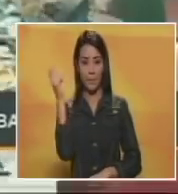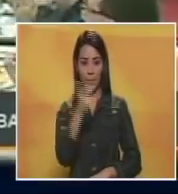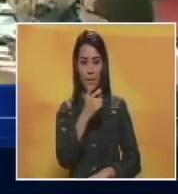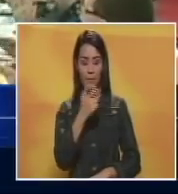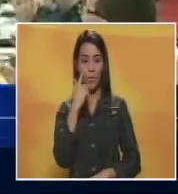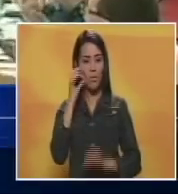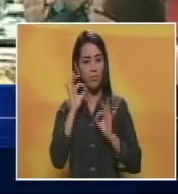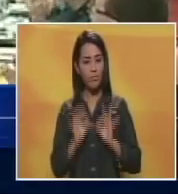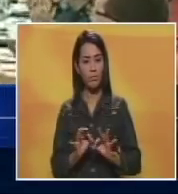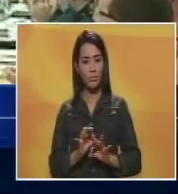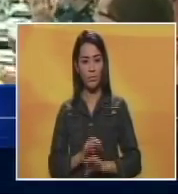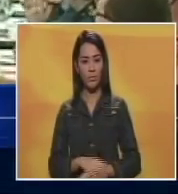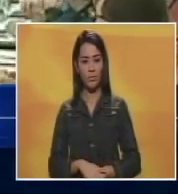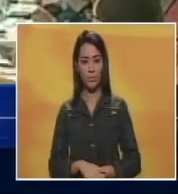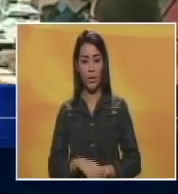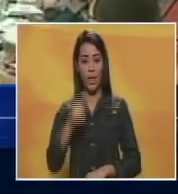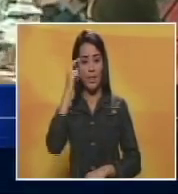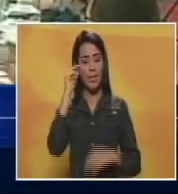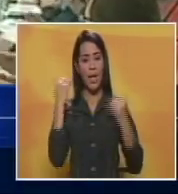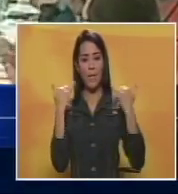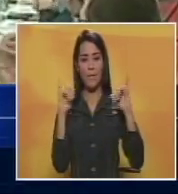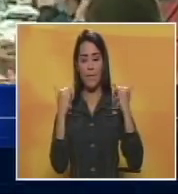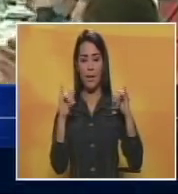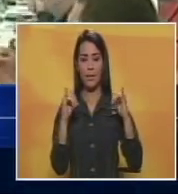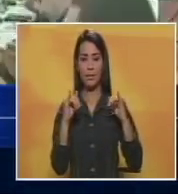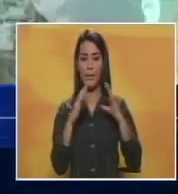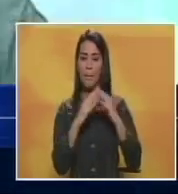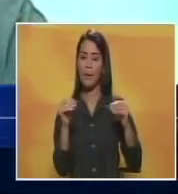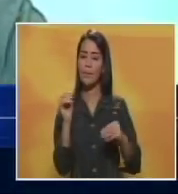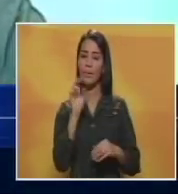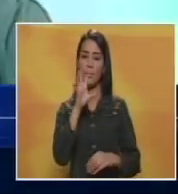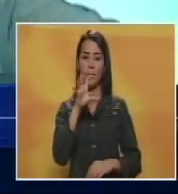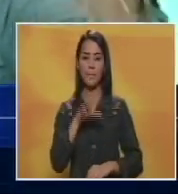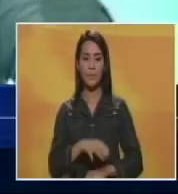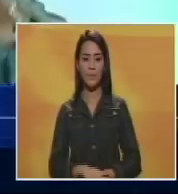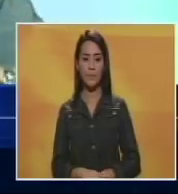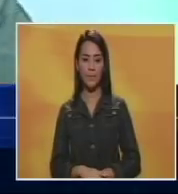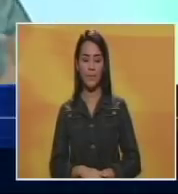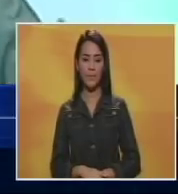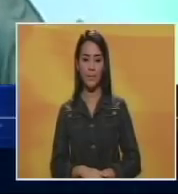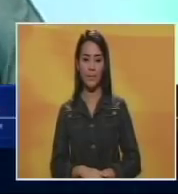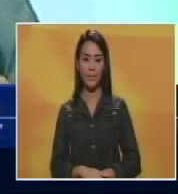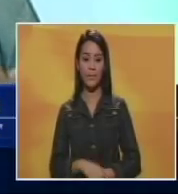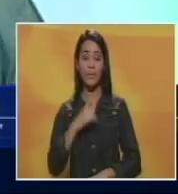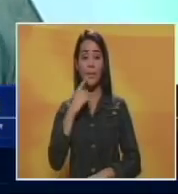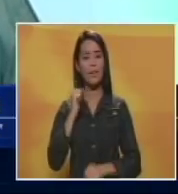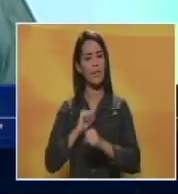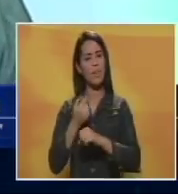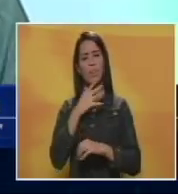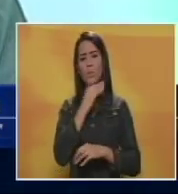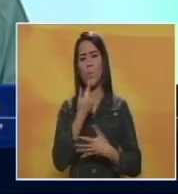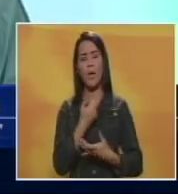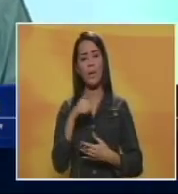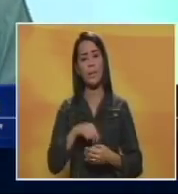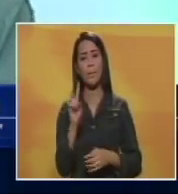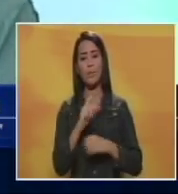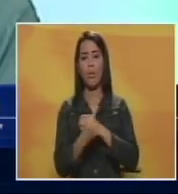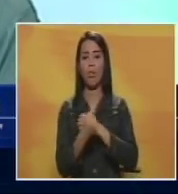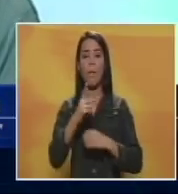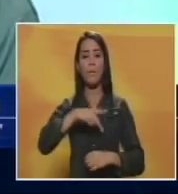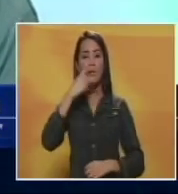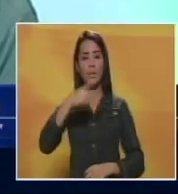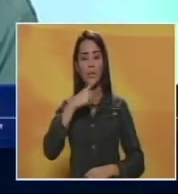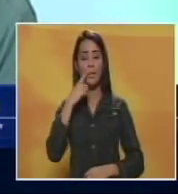Vamos a declarar día festivo para todo el país. El jefe de Estado negó que en Venezuela exista persecución